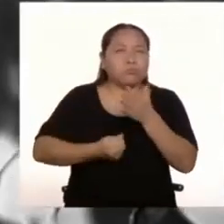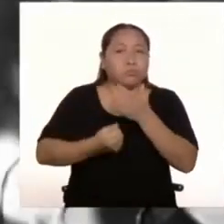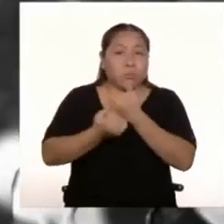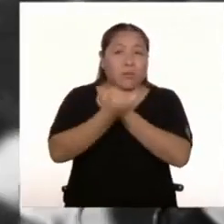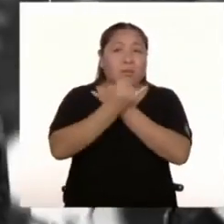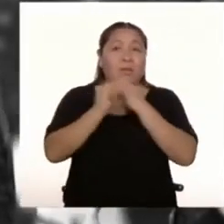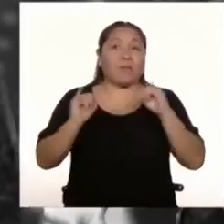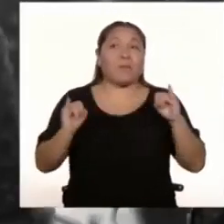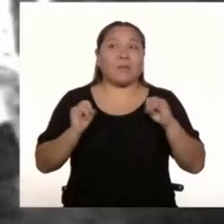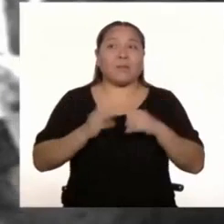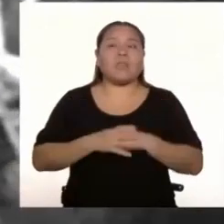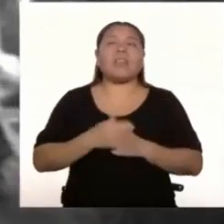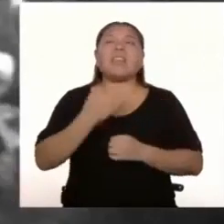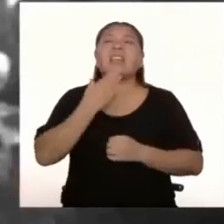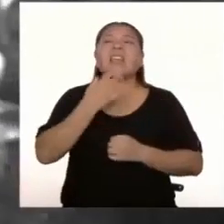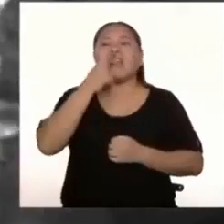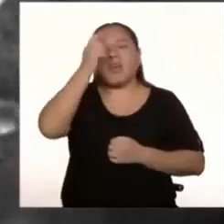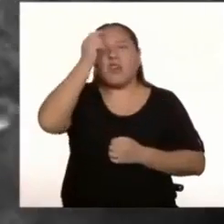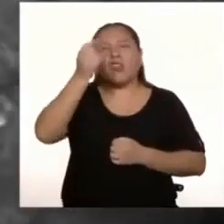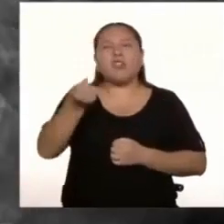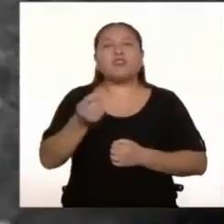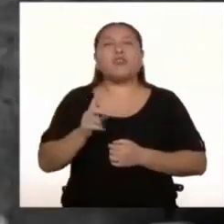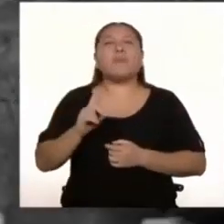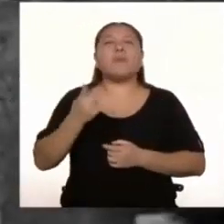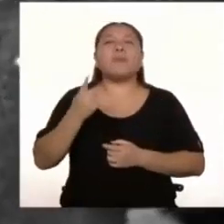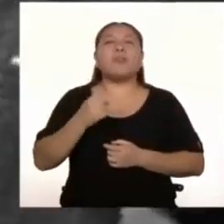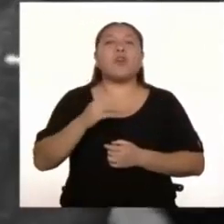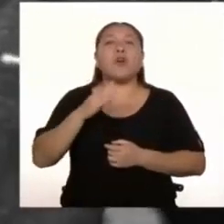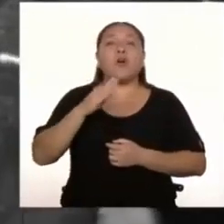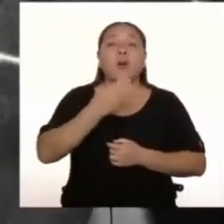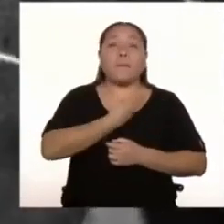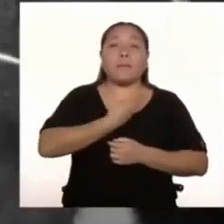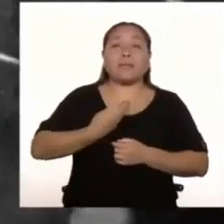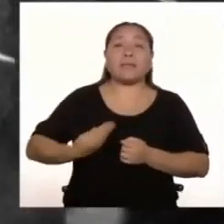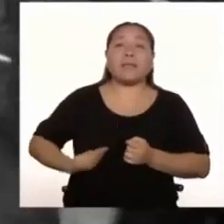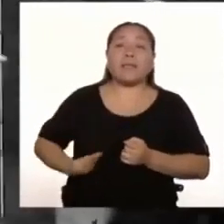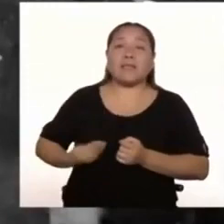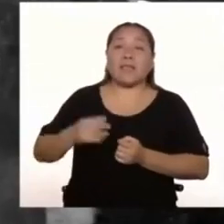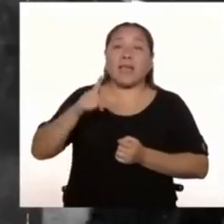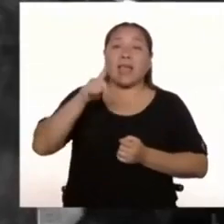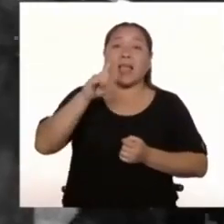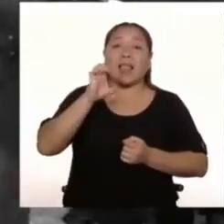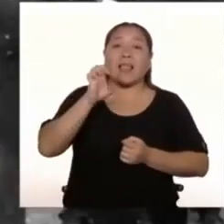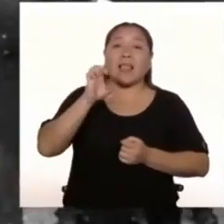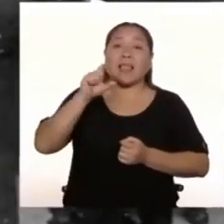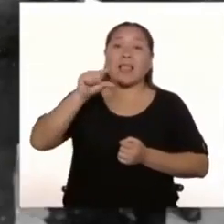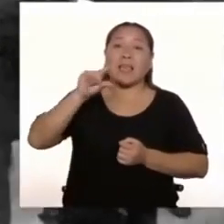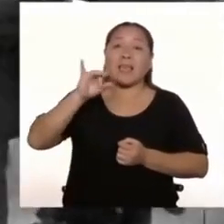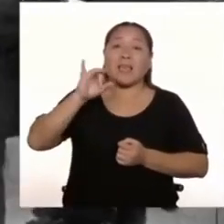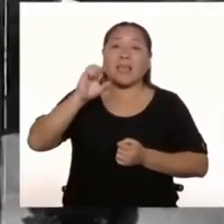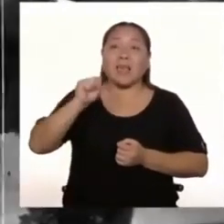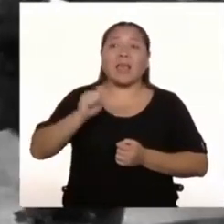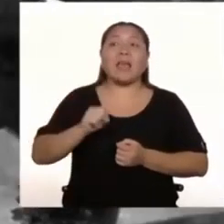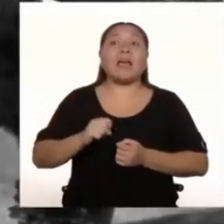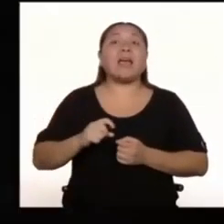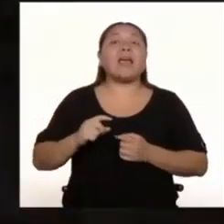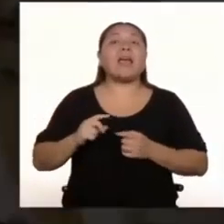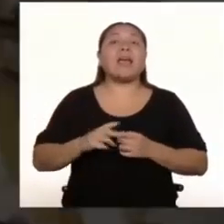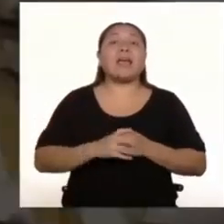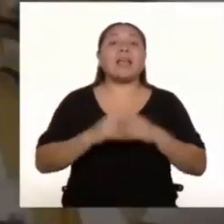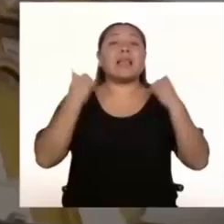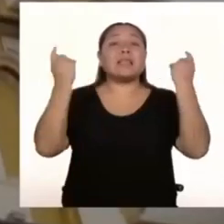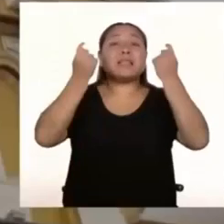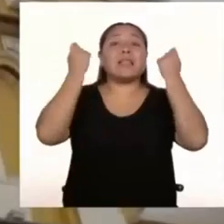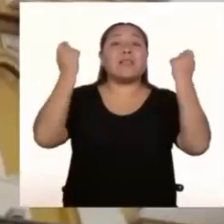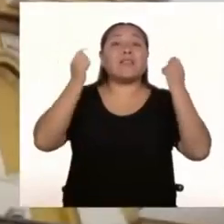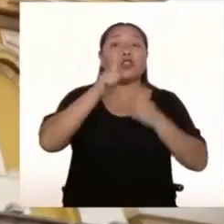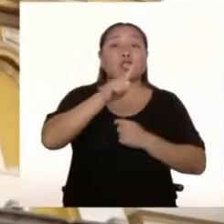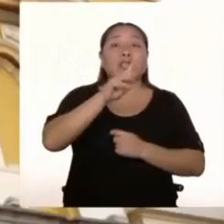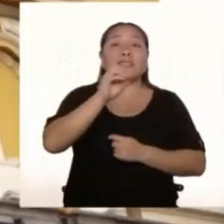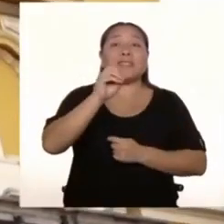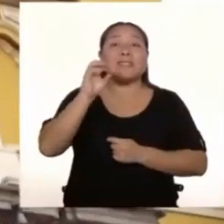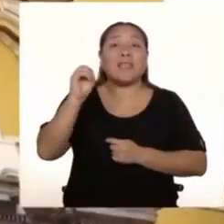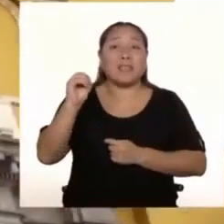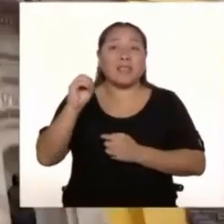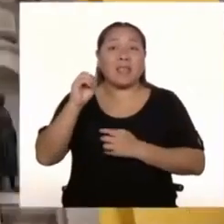presidente Augusto B. Leguía, en las celebraciones por el centenario de nuestra independencia.